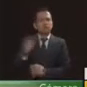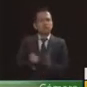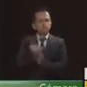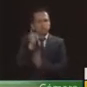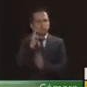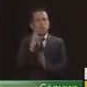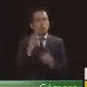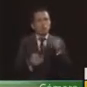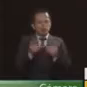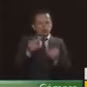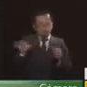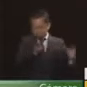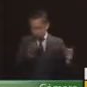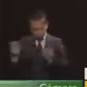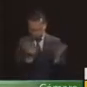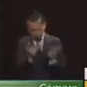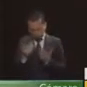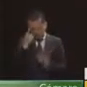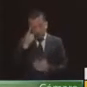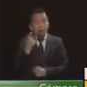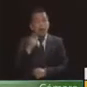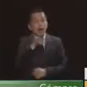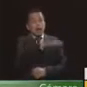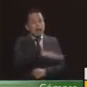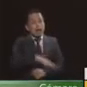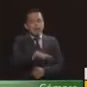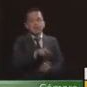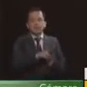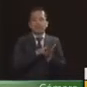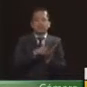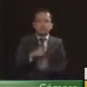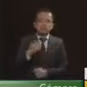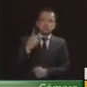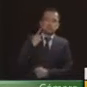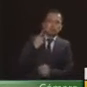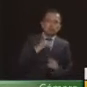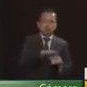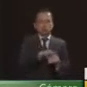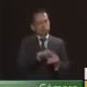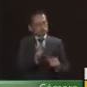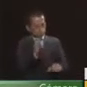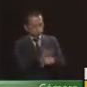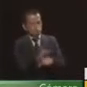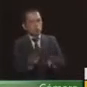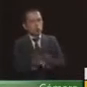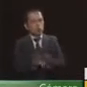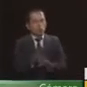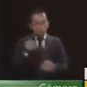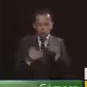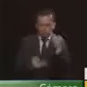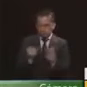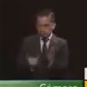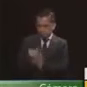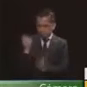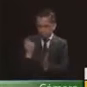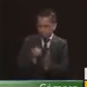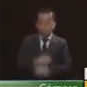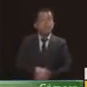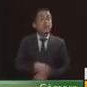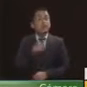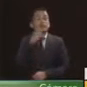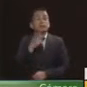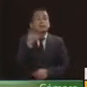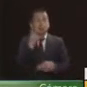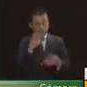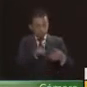la protección de los derechos político-electorales, resolviendo no aplicar los requisitos